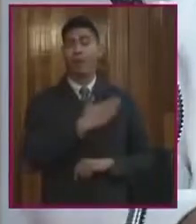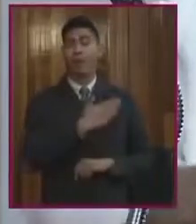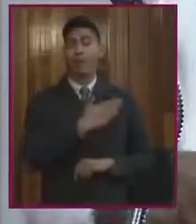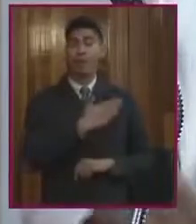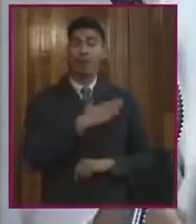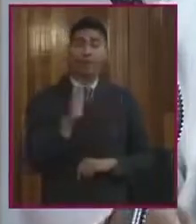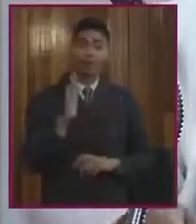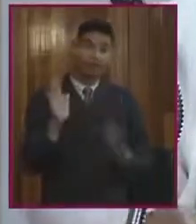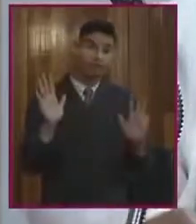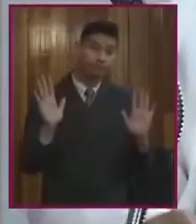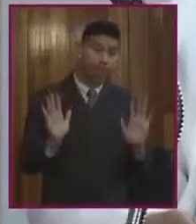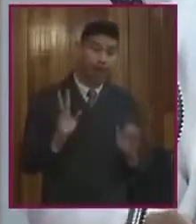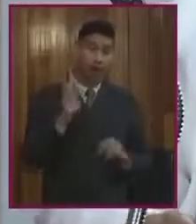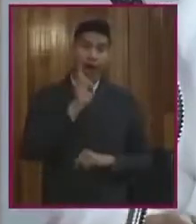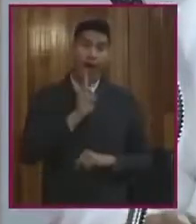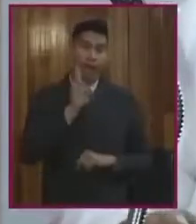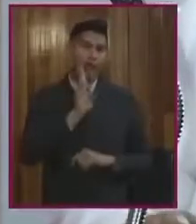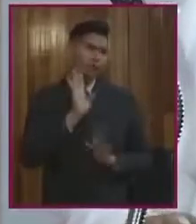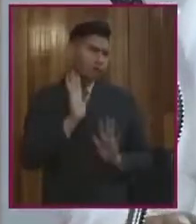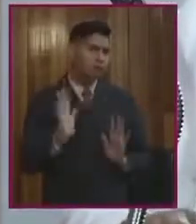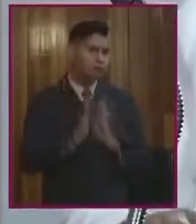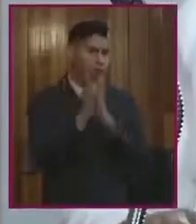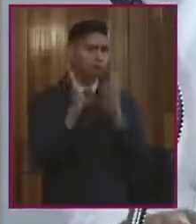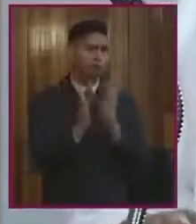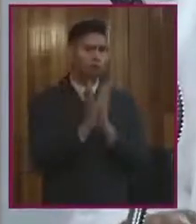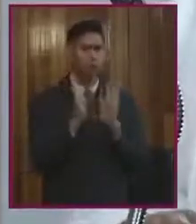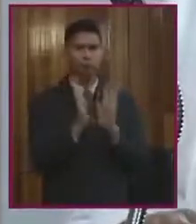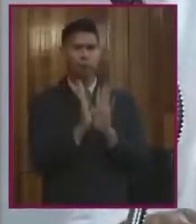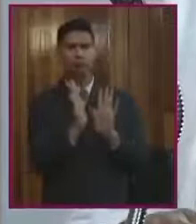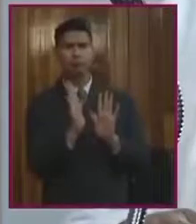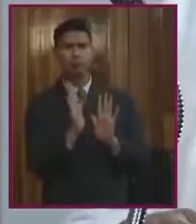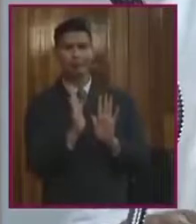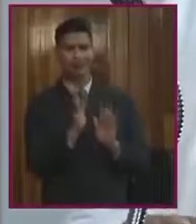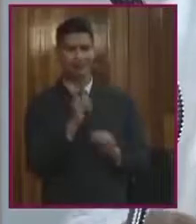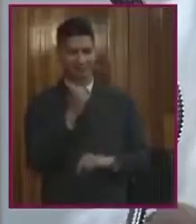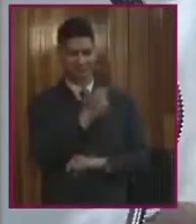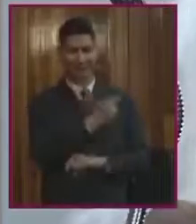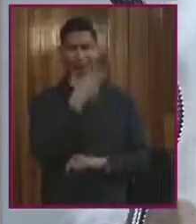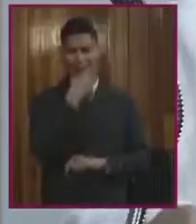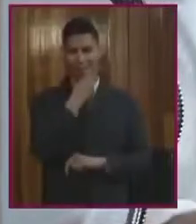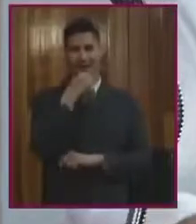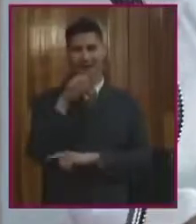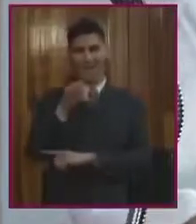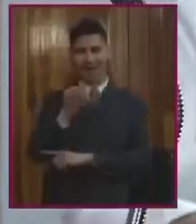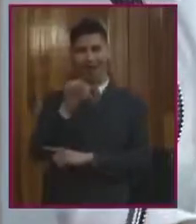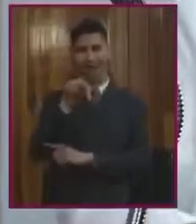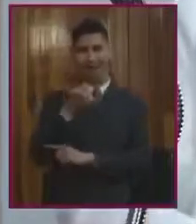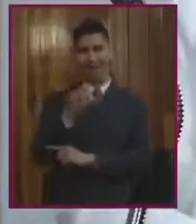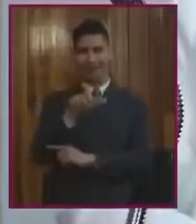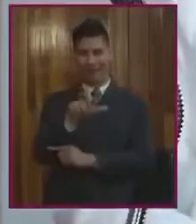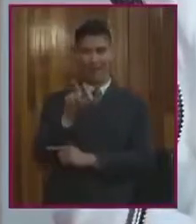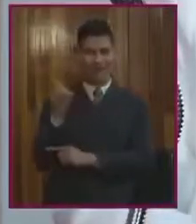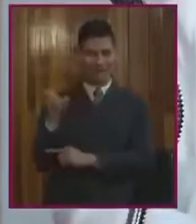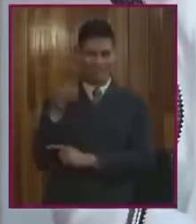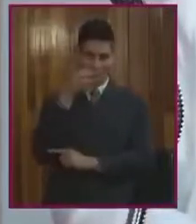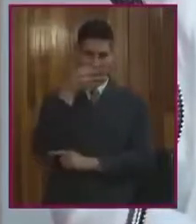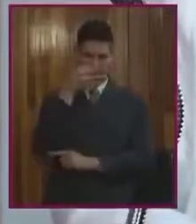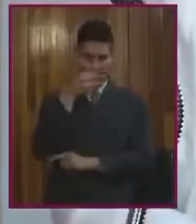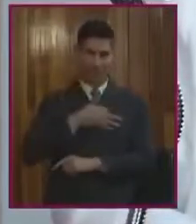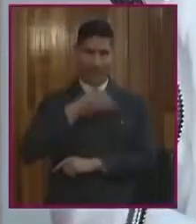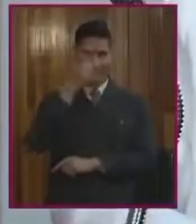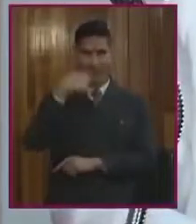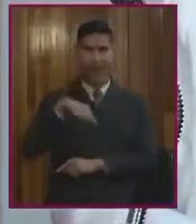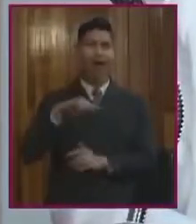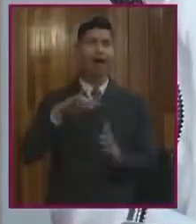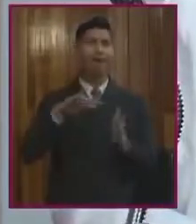cómo nos va en esta primera ronda de participación. Y aquí Daniel nos va a ayudar con el tiempo. Él tiene ahí unas tarjetas